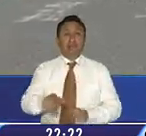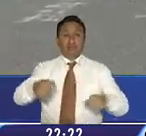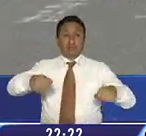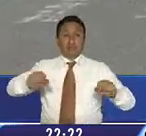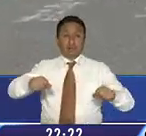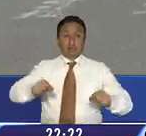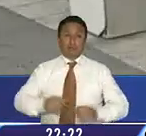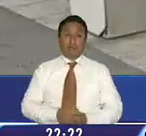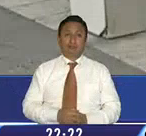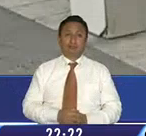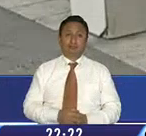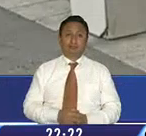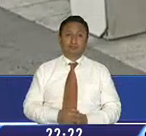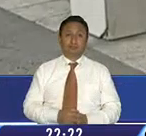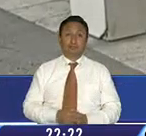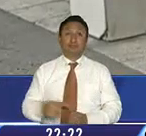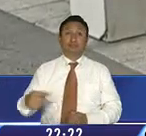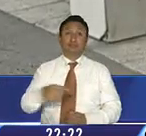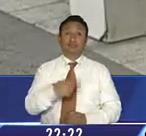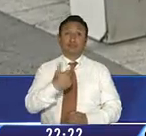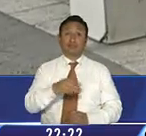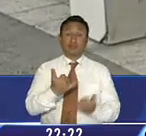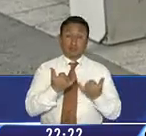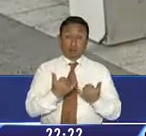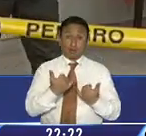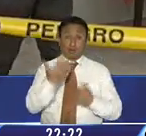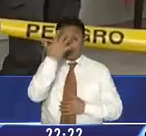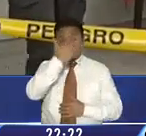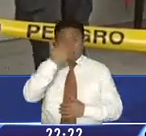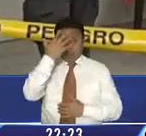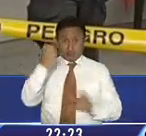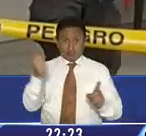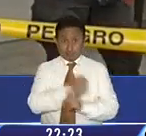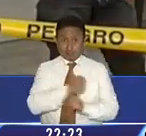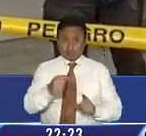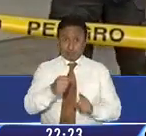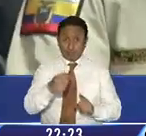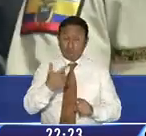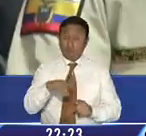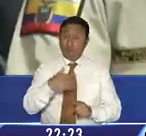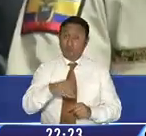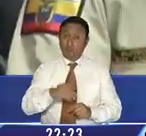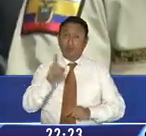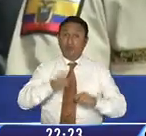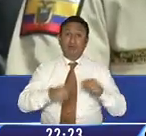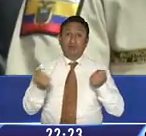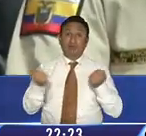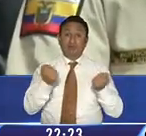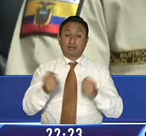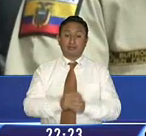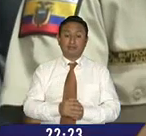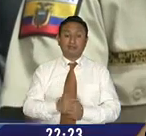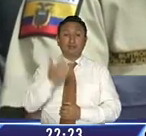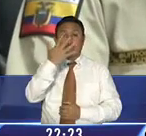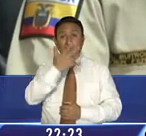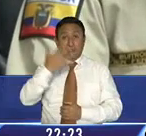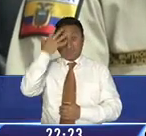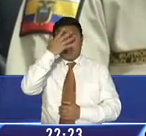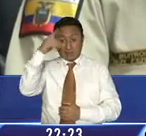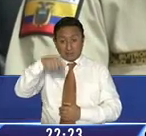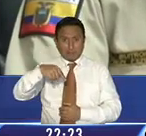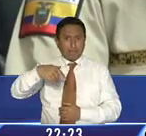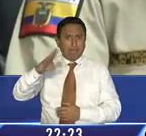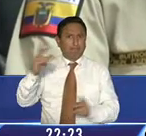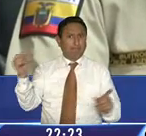una motocicleta. El nivel de violencia que enfrenta la ciudad de Esmeraldas está imparable. Esmeraldas es la provincia más violenta del